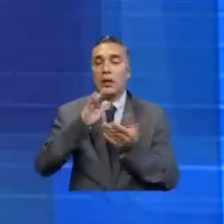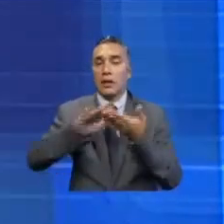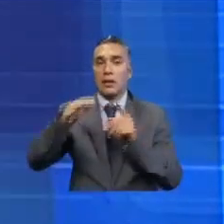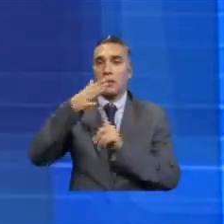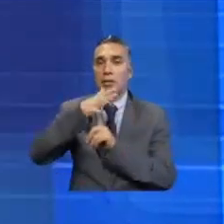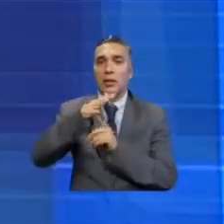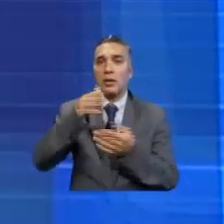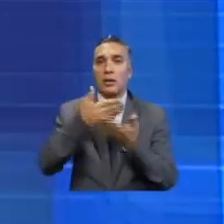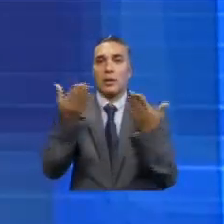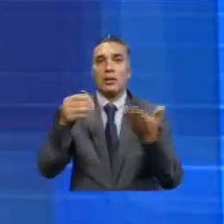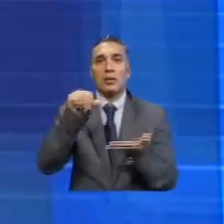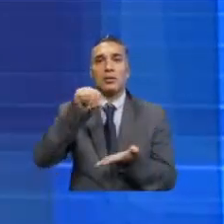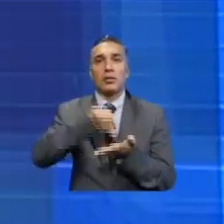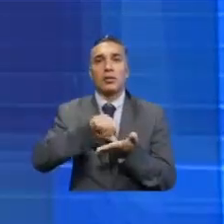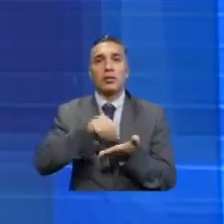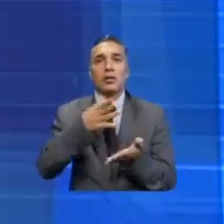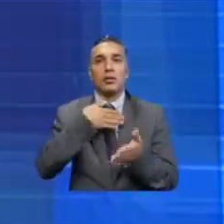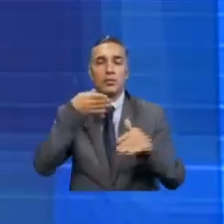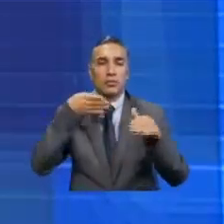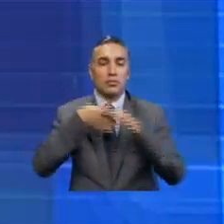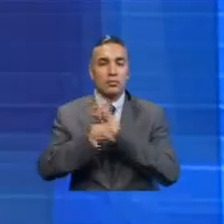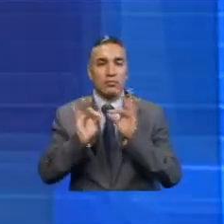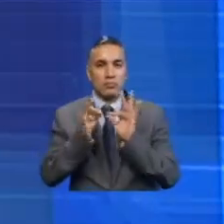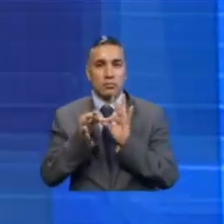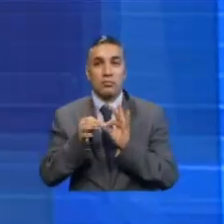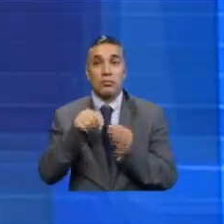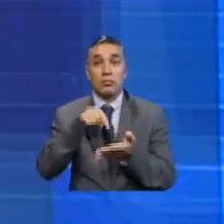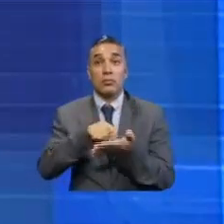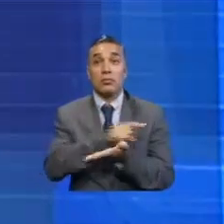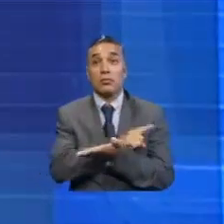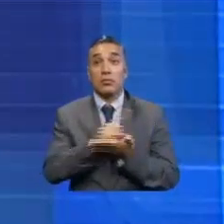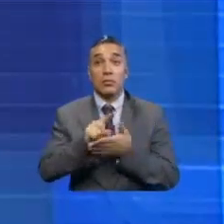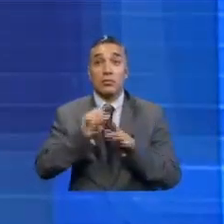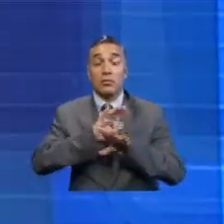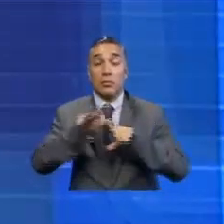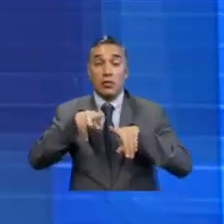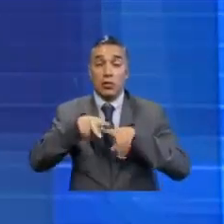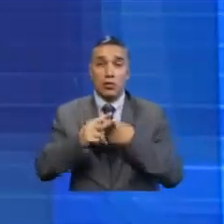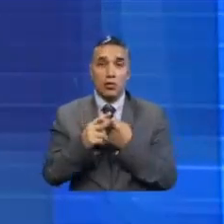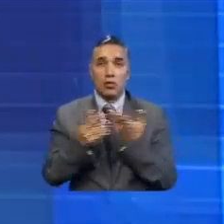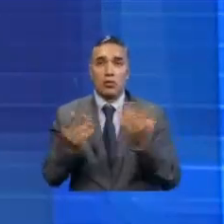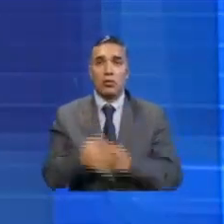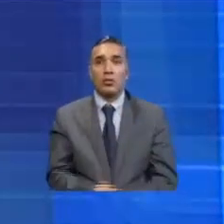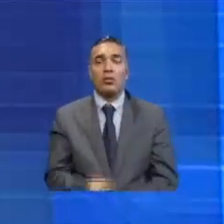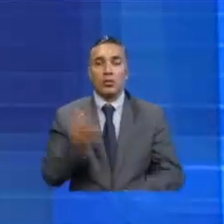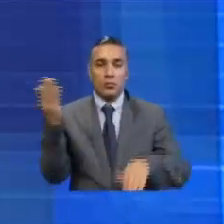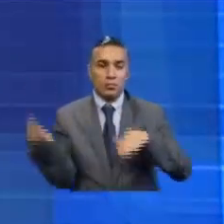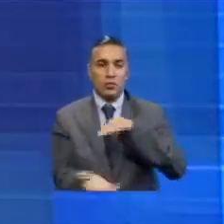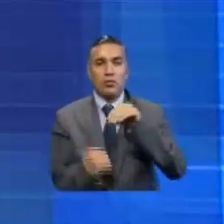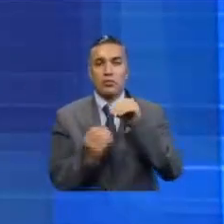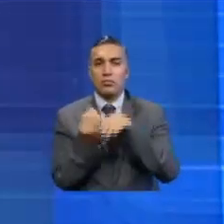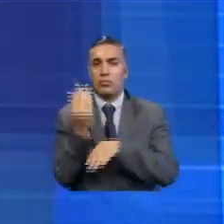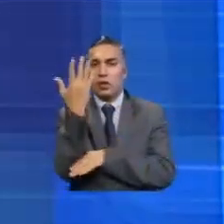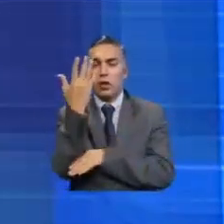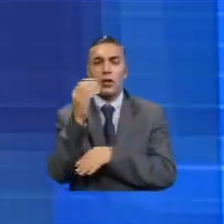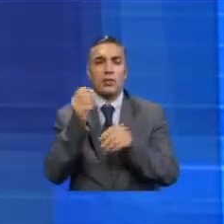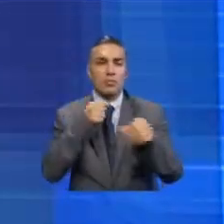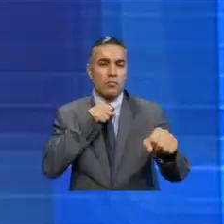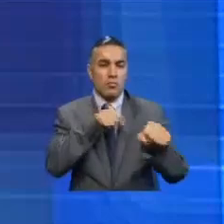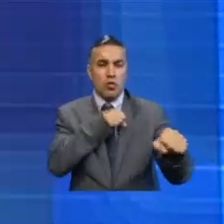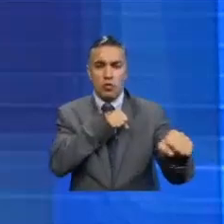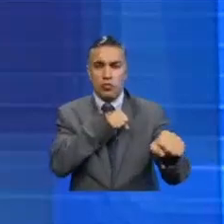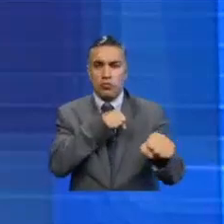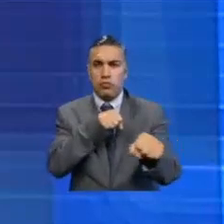de la ciudad pues serán intervenidos. Esta semana ya empezó la poda y la fumigación en todas las etapas de